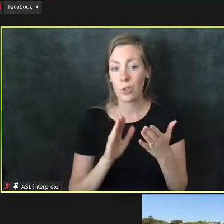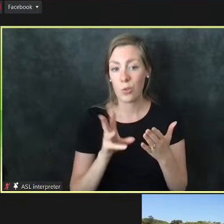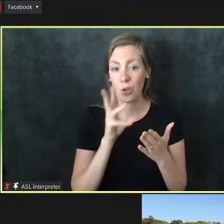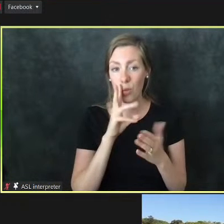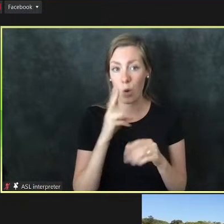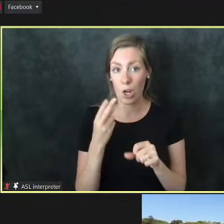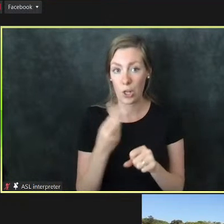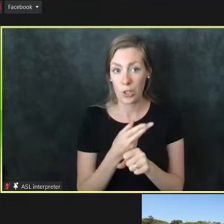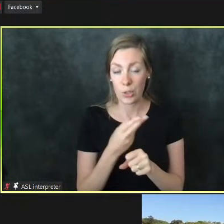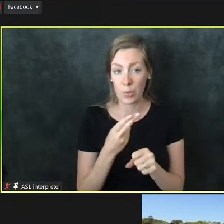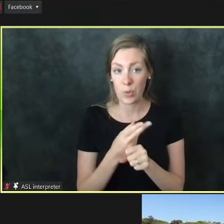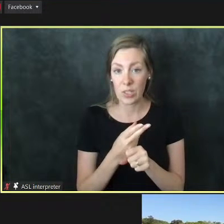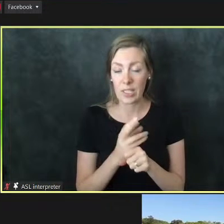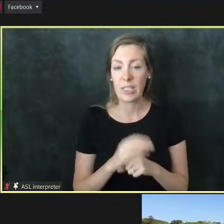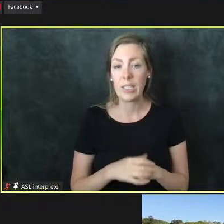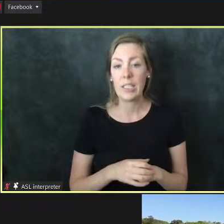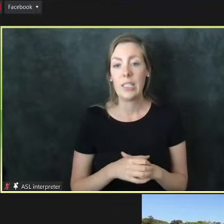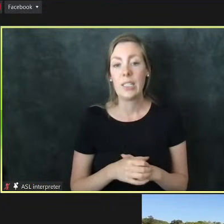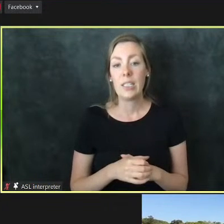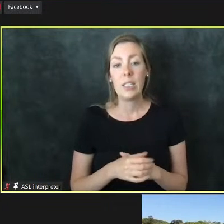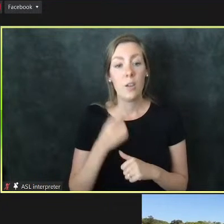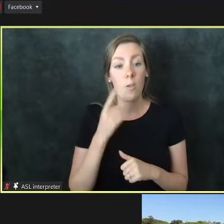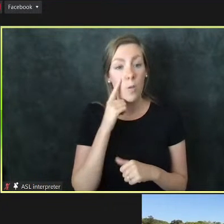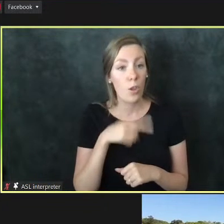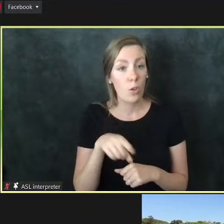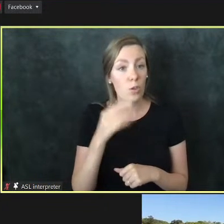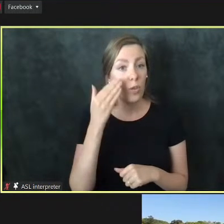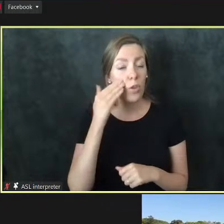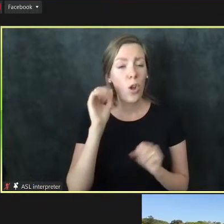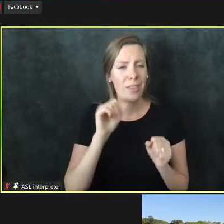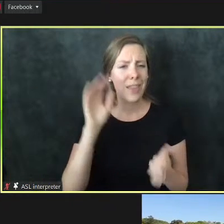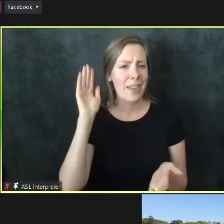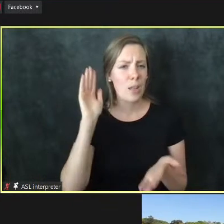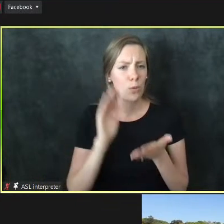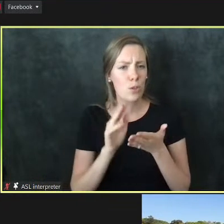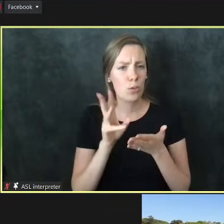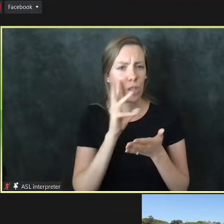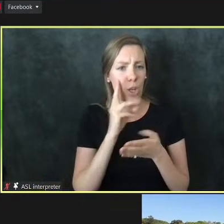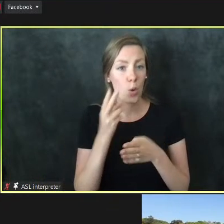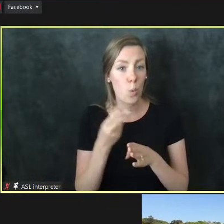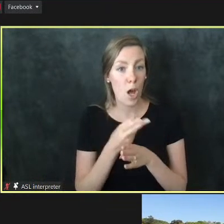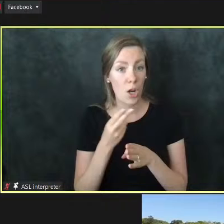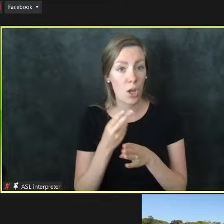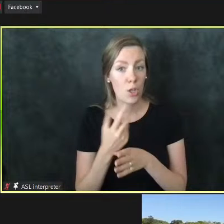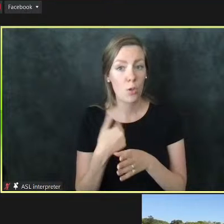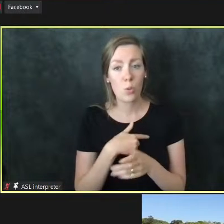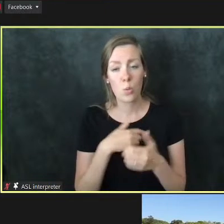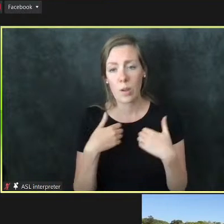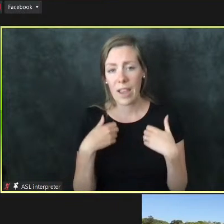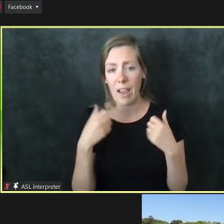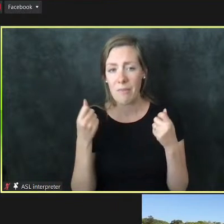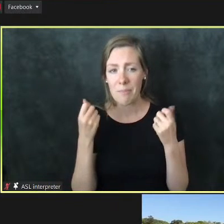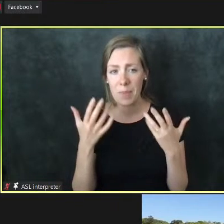para reducir el agua. Para esos que no saben, se pueden reducir el agua.